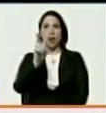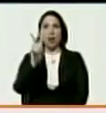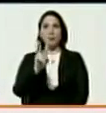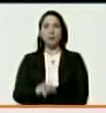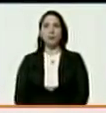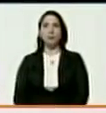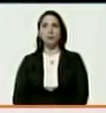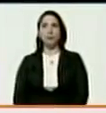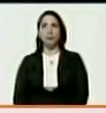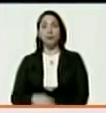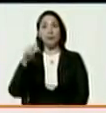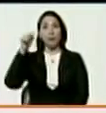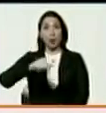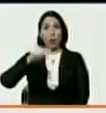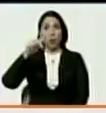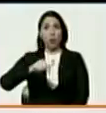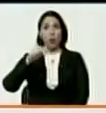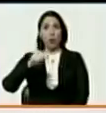Hoy,